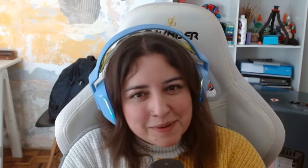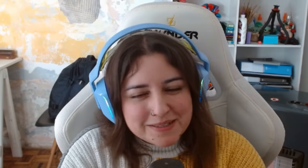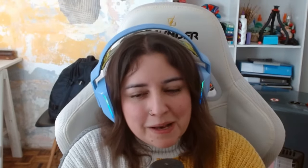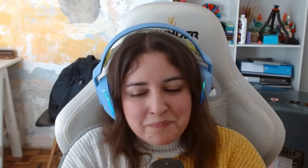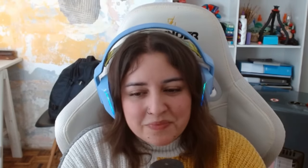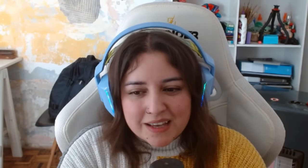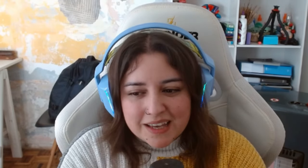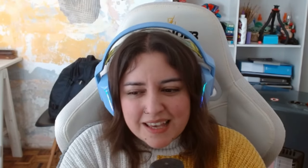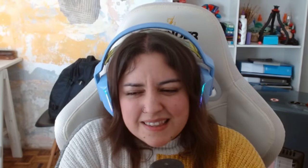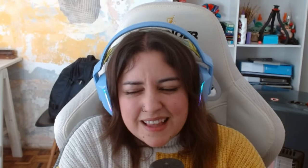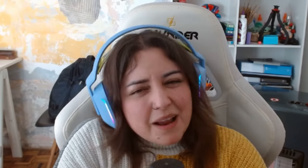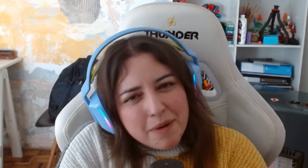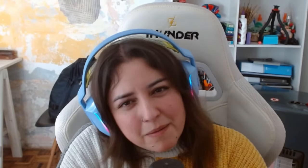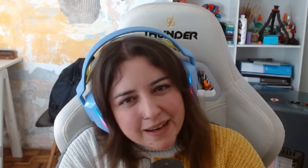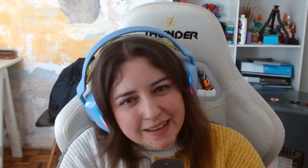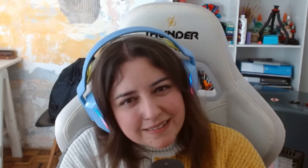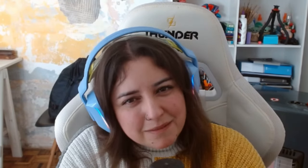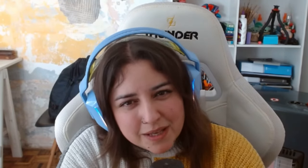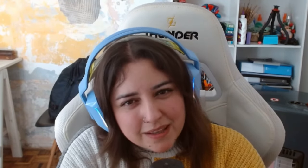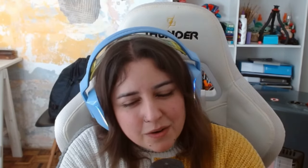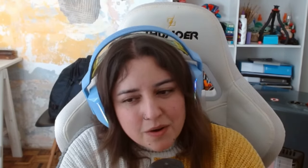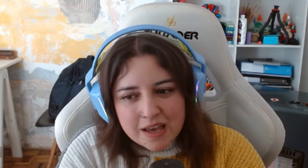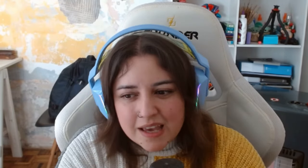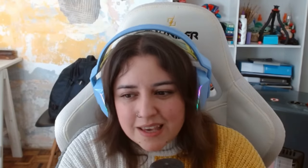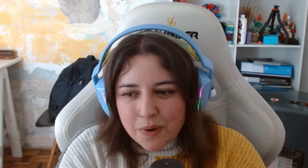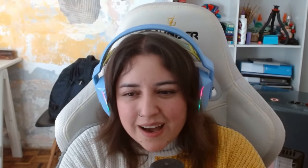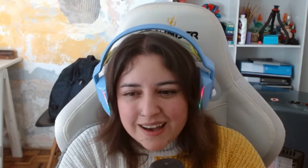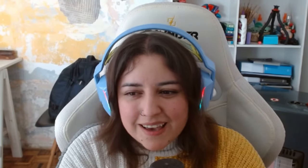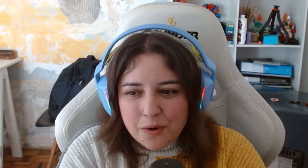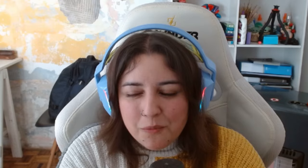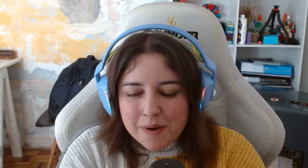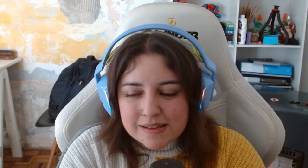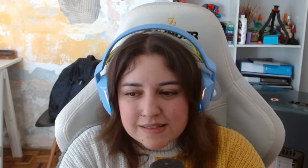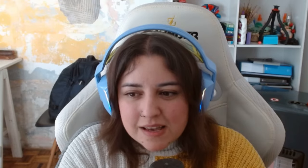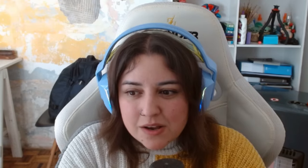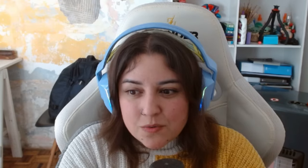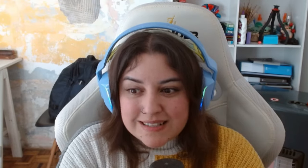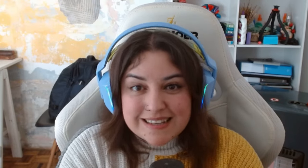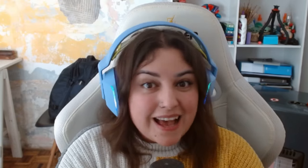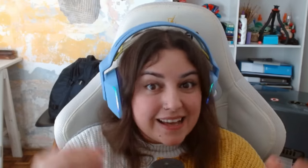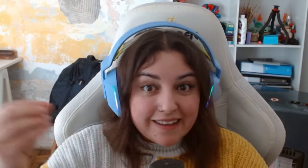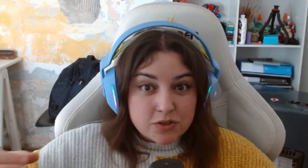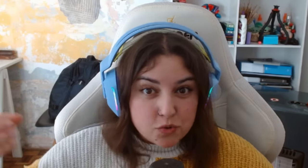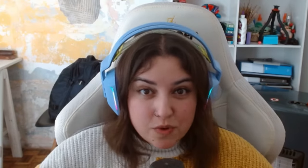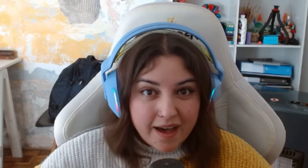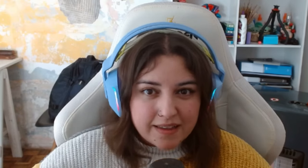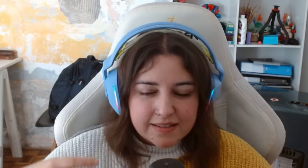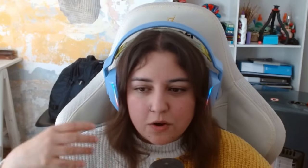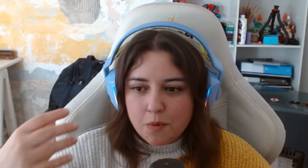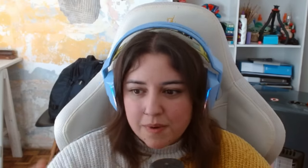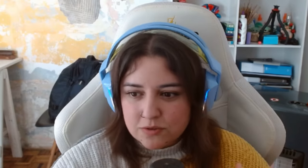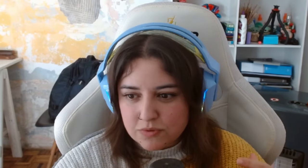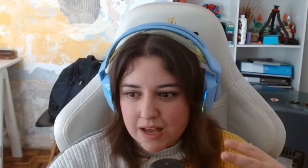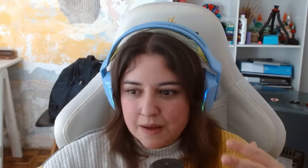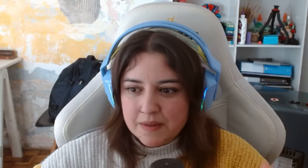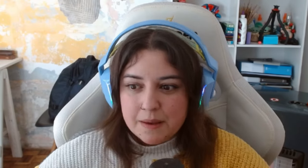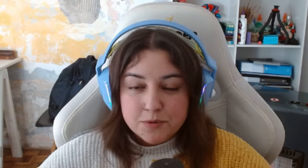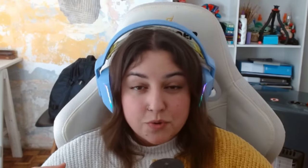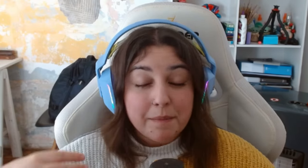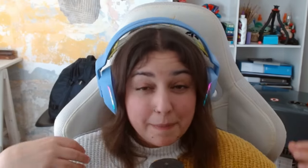muy especial. Es tan amable la gente en México y en Oaxaca es como más, no es esas grandes ciudades, es como más